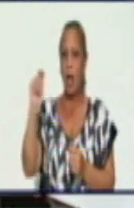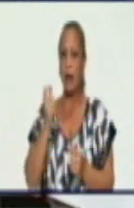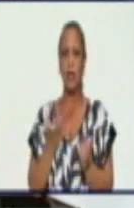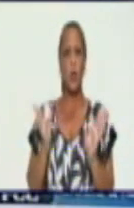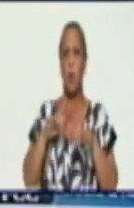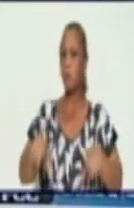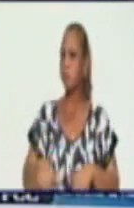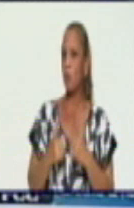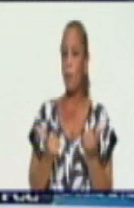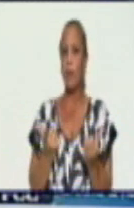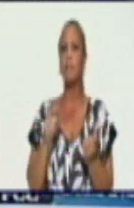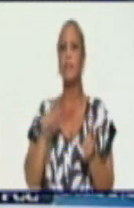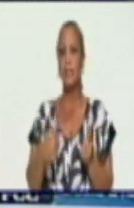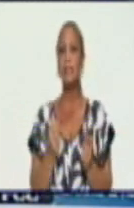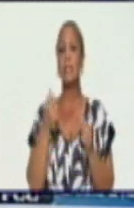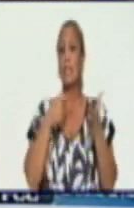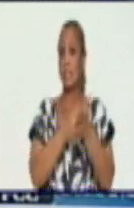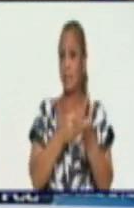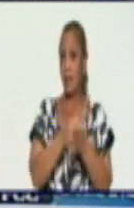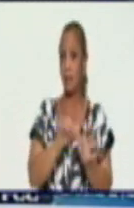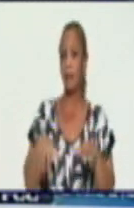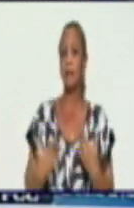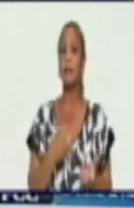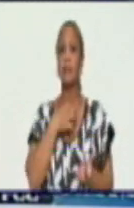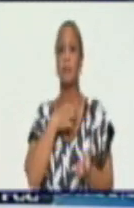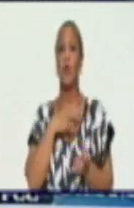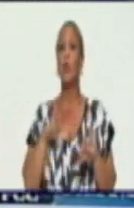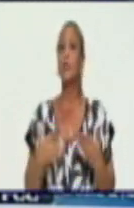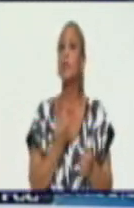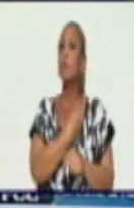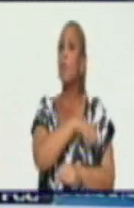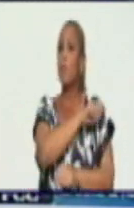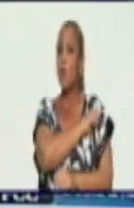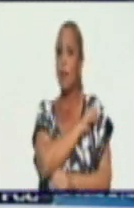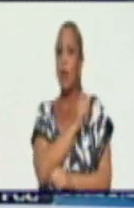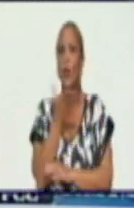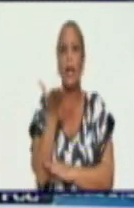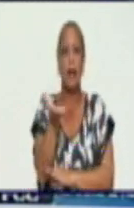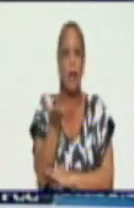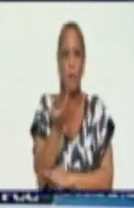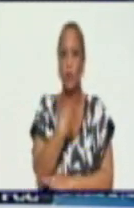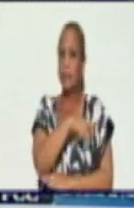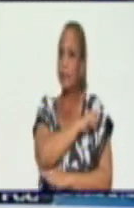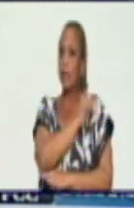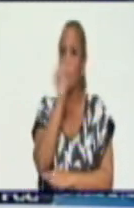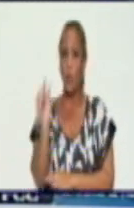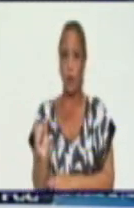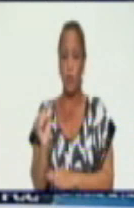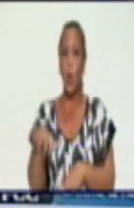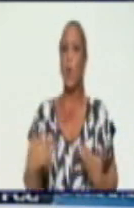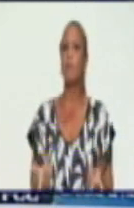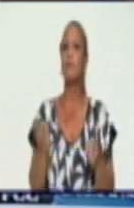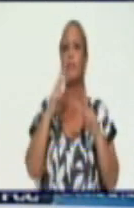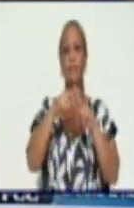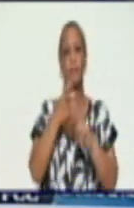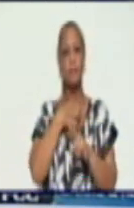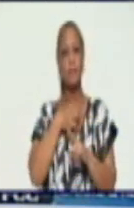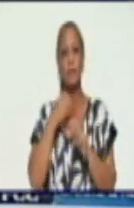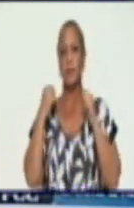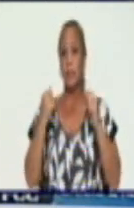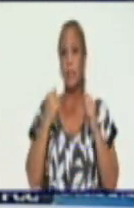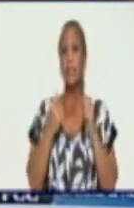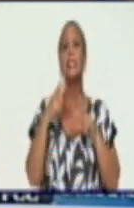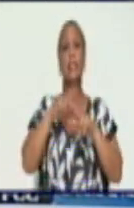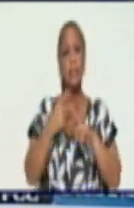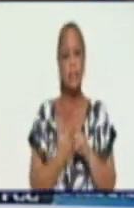porque tenemos incluso la tendencia a los primes del pueblo y una de sus reclamos del pueblo a que haya rigor y que hay disciplina